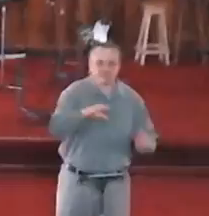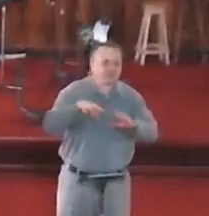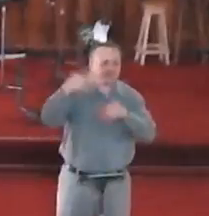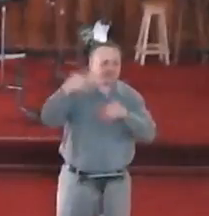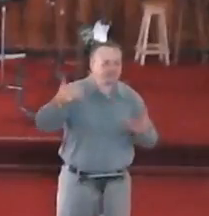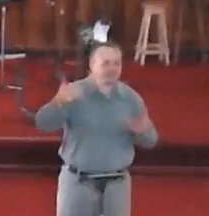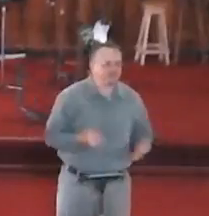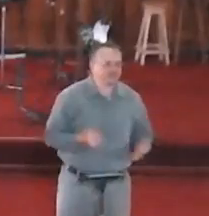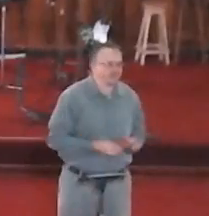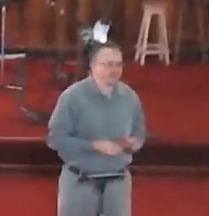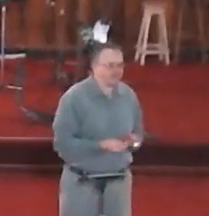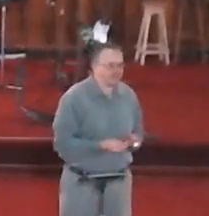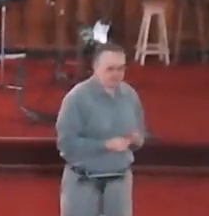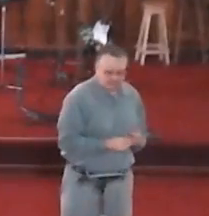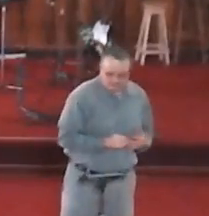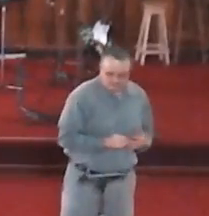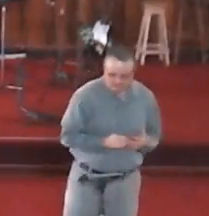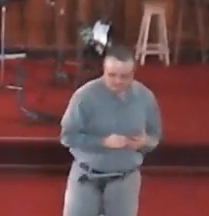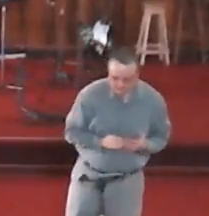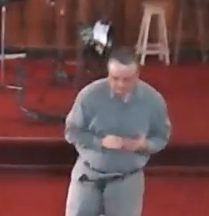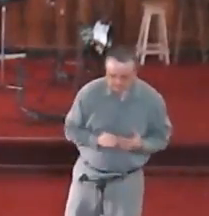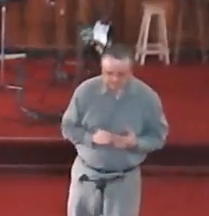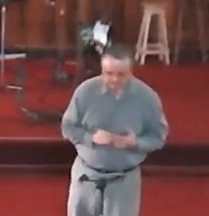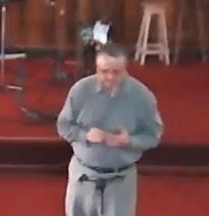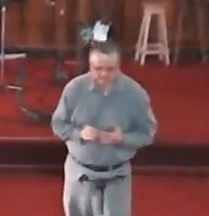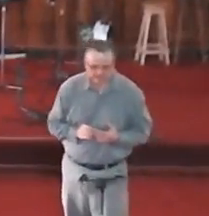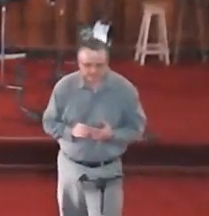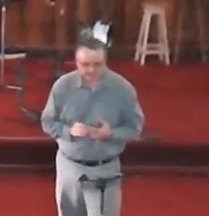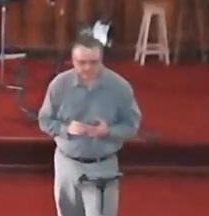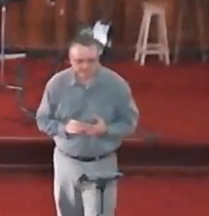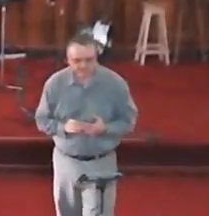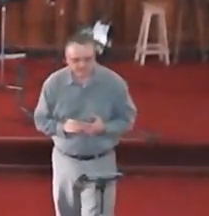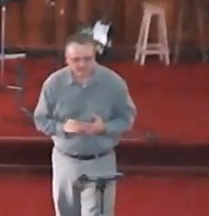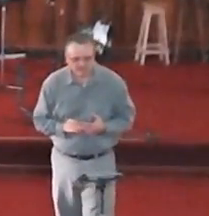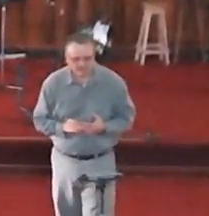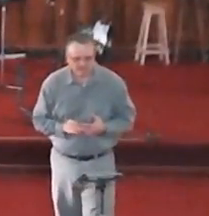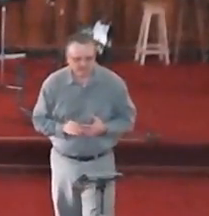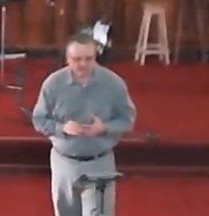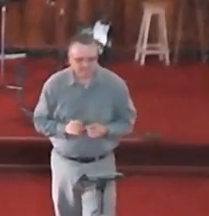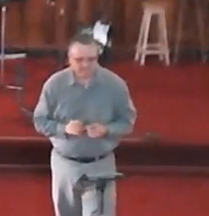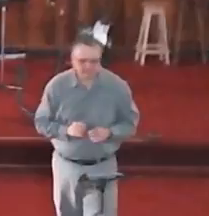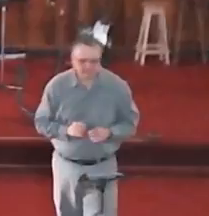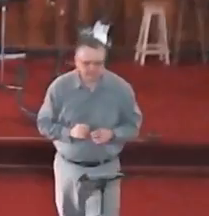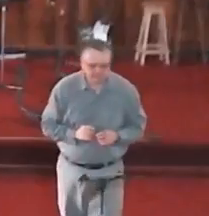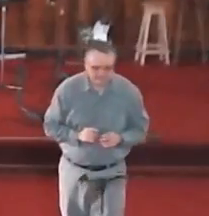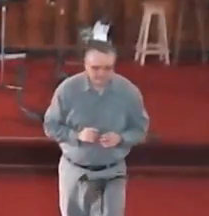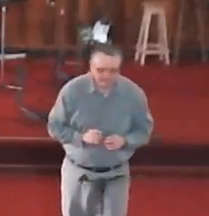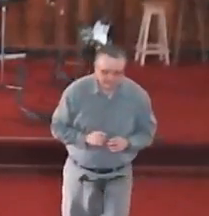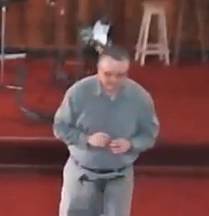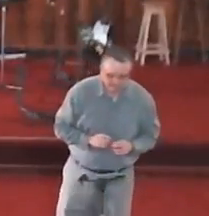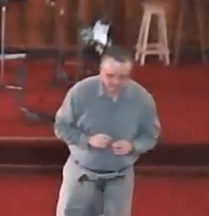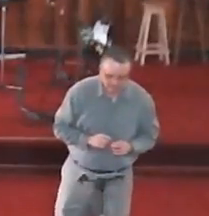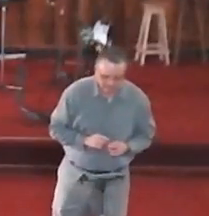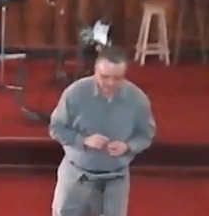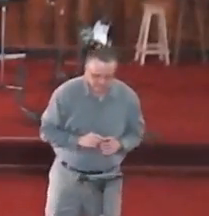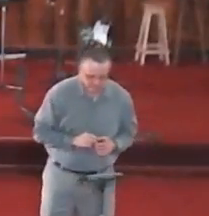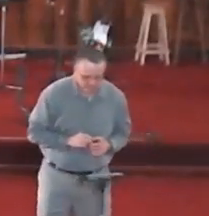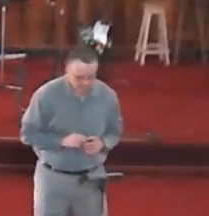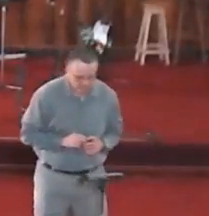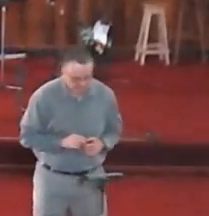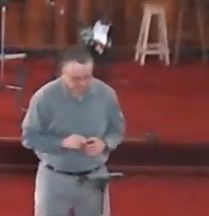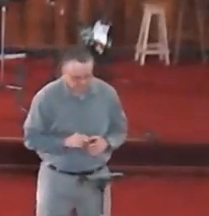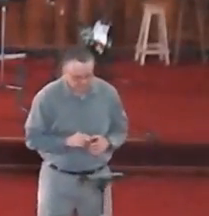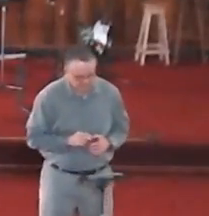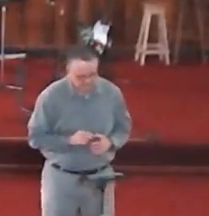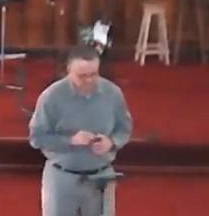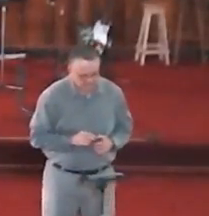combinación dinámica de las anteriores. And here we have a dictionary definition. It says typically refers to God's call or decision, delivering